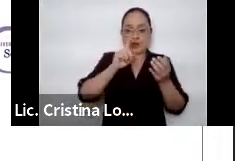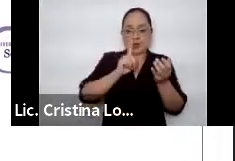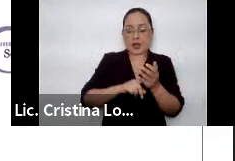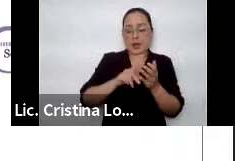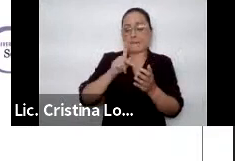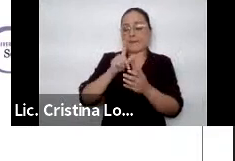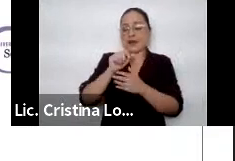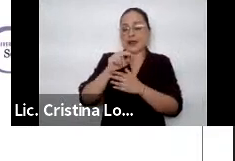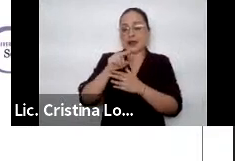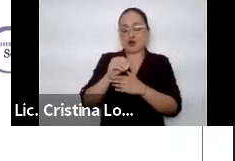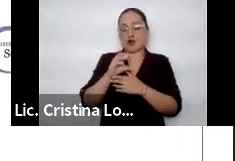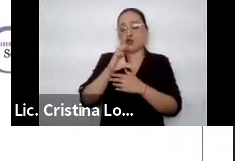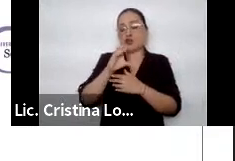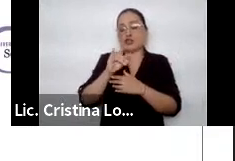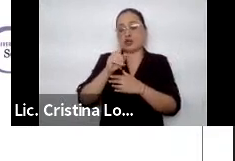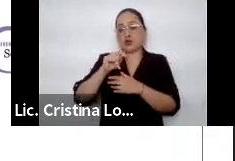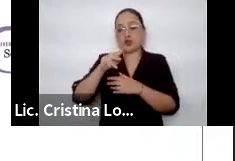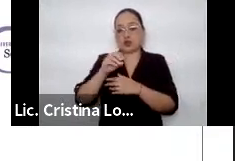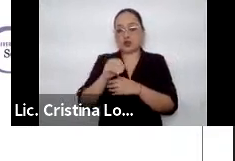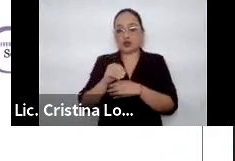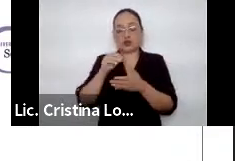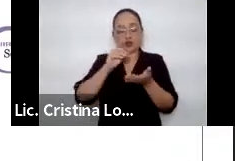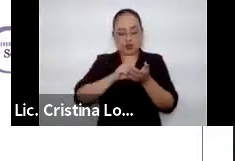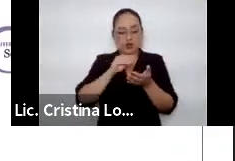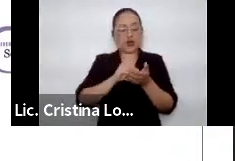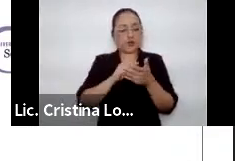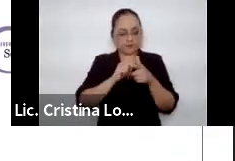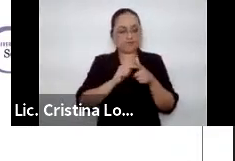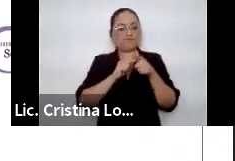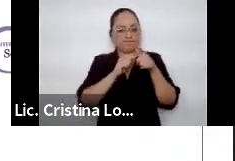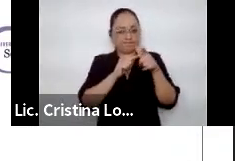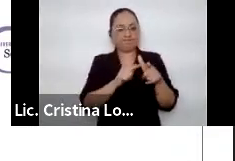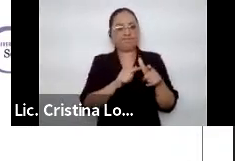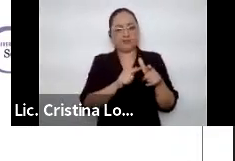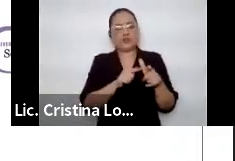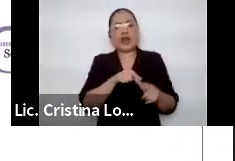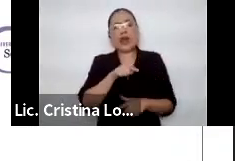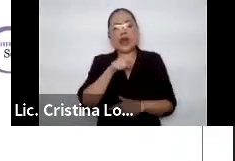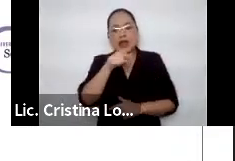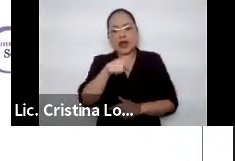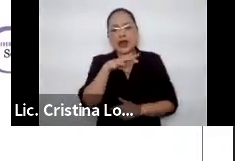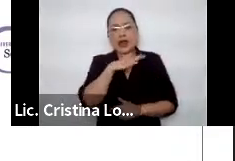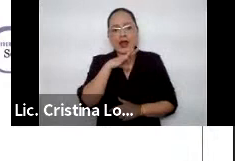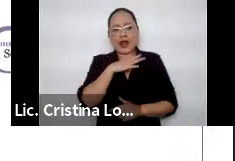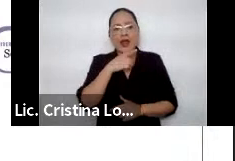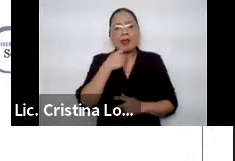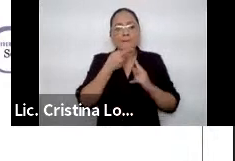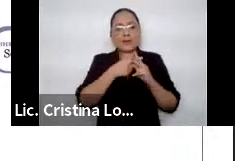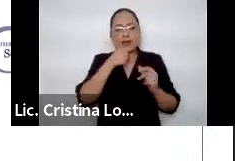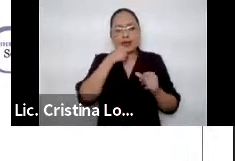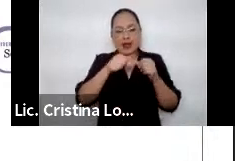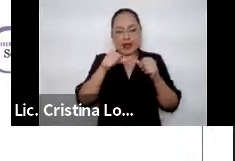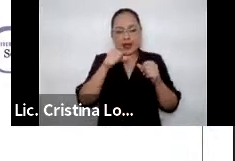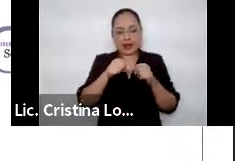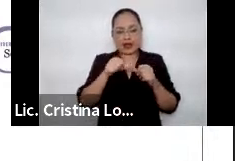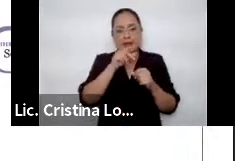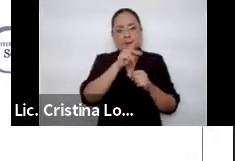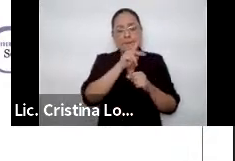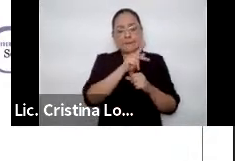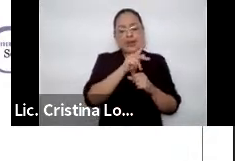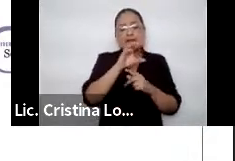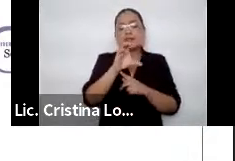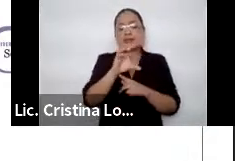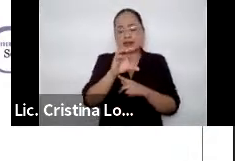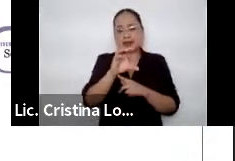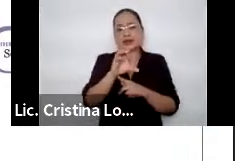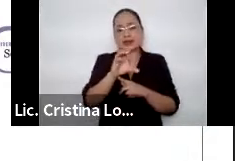en funcionamiento, en funciones. Inicia por sus iniciales, plenos de circuitos PC.